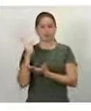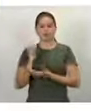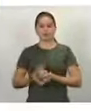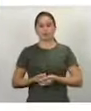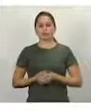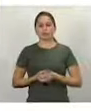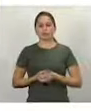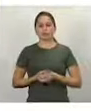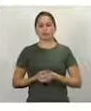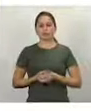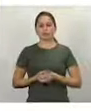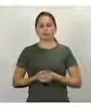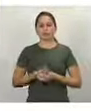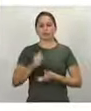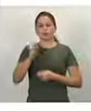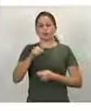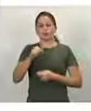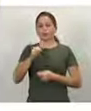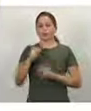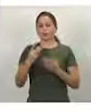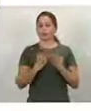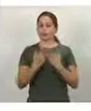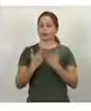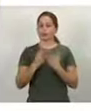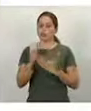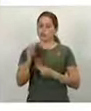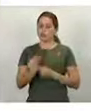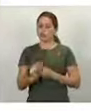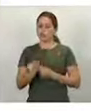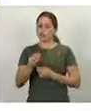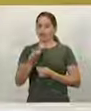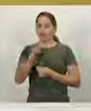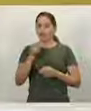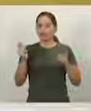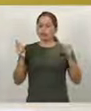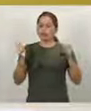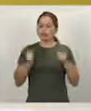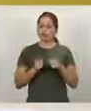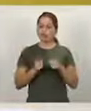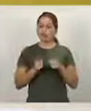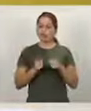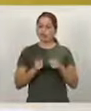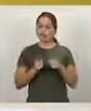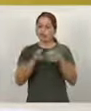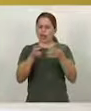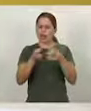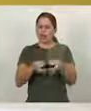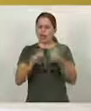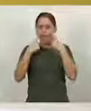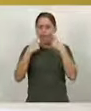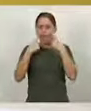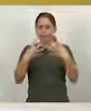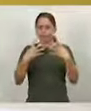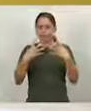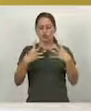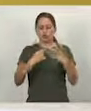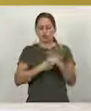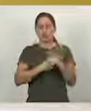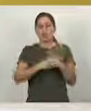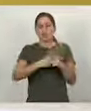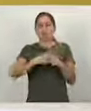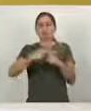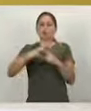Pido. Entonces, mis estudiantes, podemos resumir hasta aquí la importancia